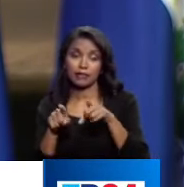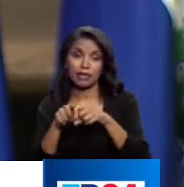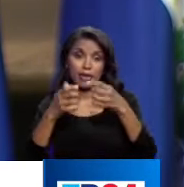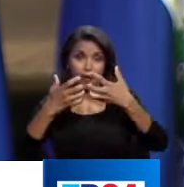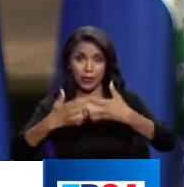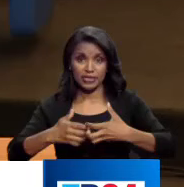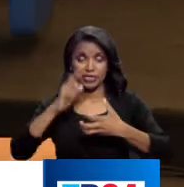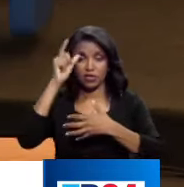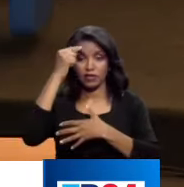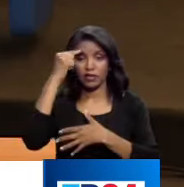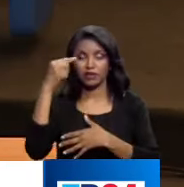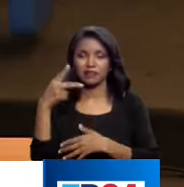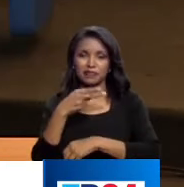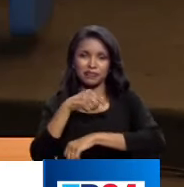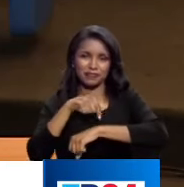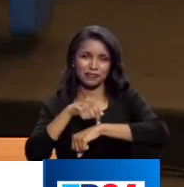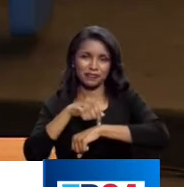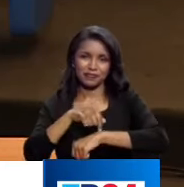el gobierno y los